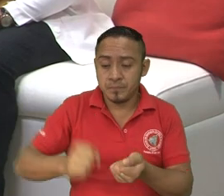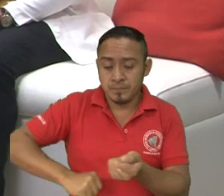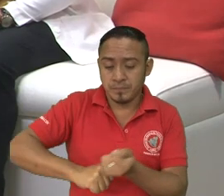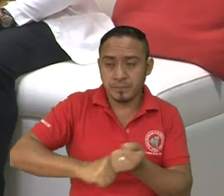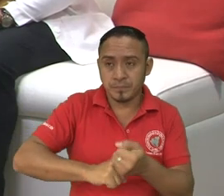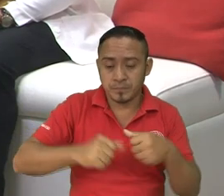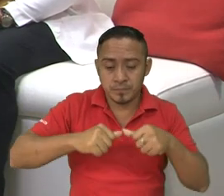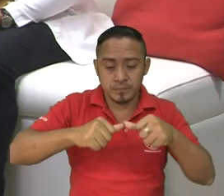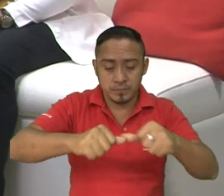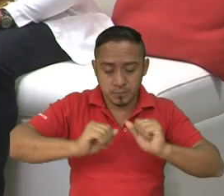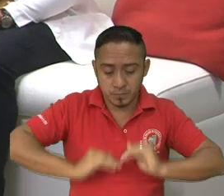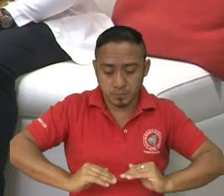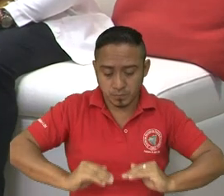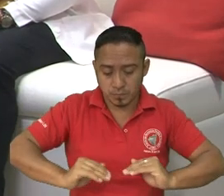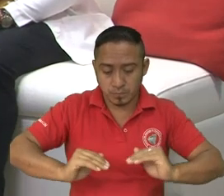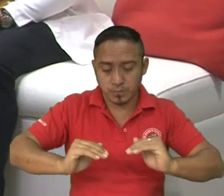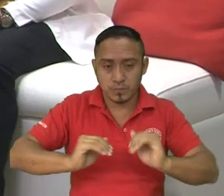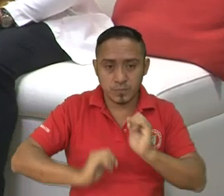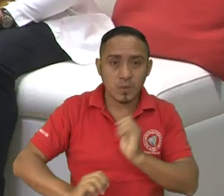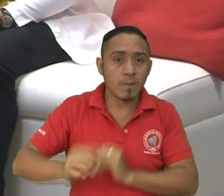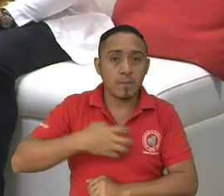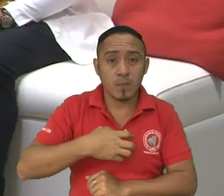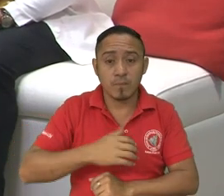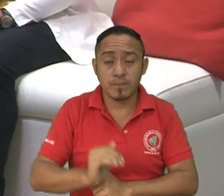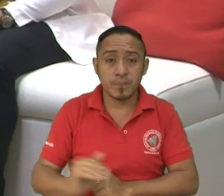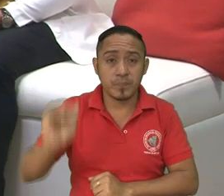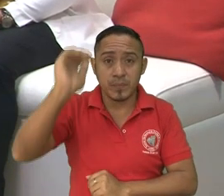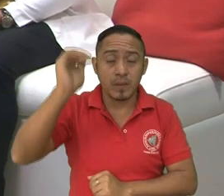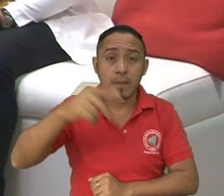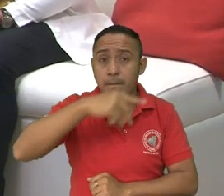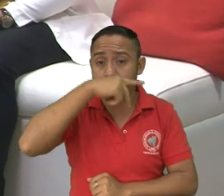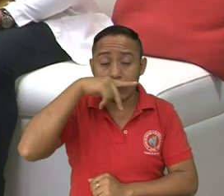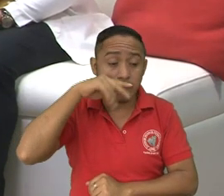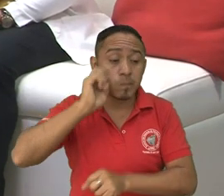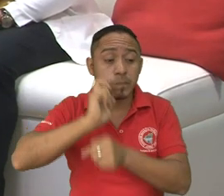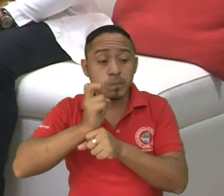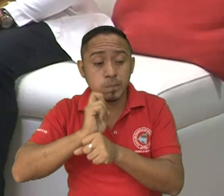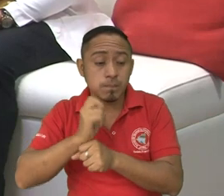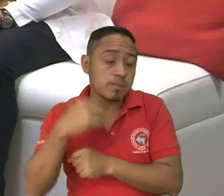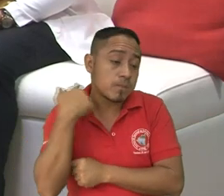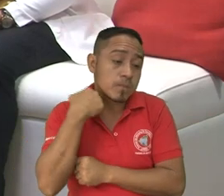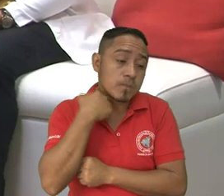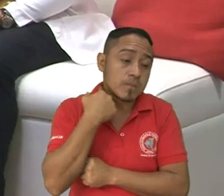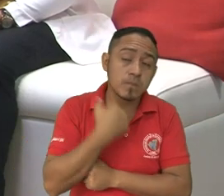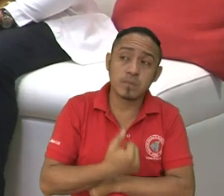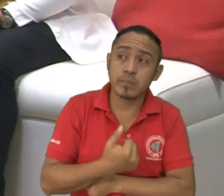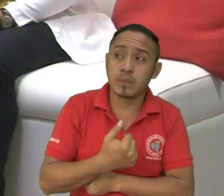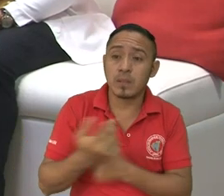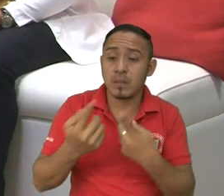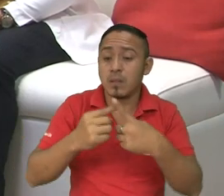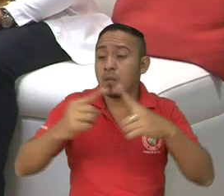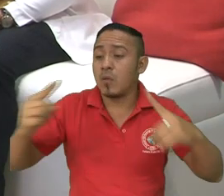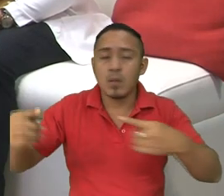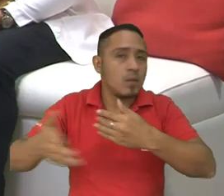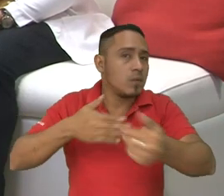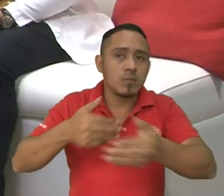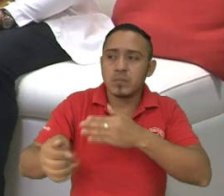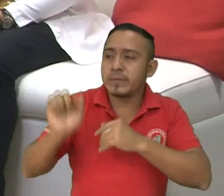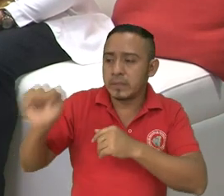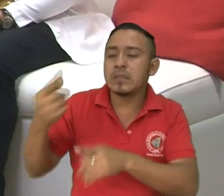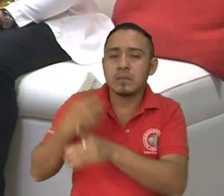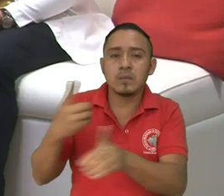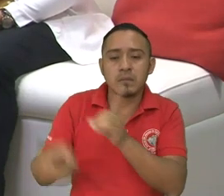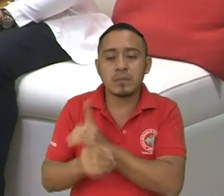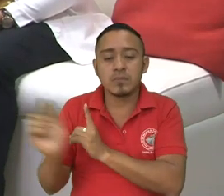ayudarle al crecimiento de los niños. Papá tiene que estar pendiente siempre, aunque estén separados, para que el niño